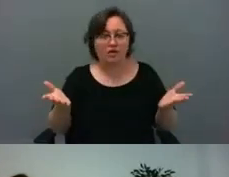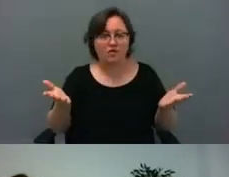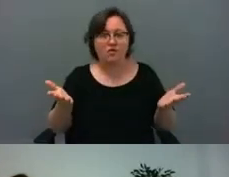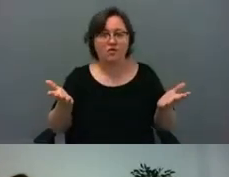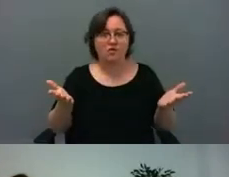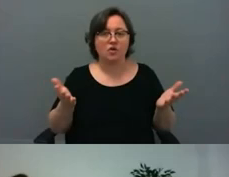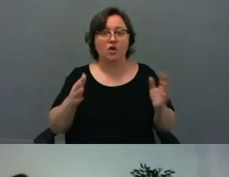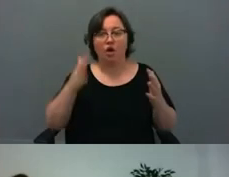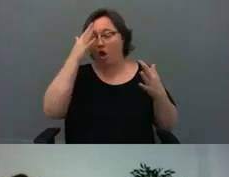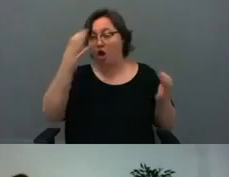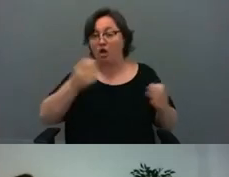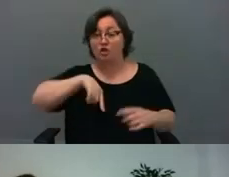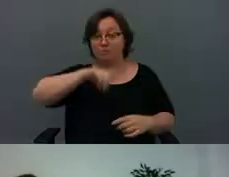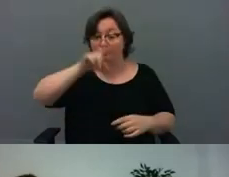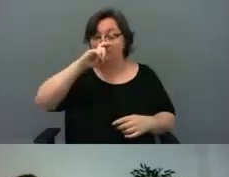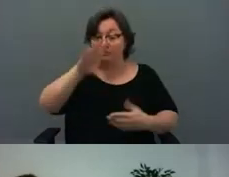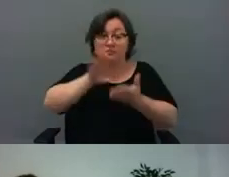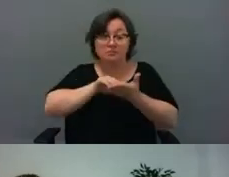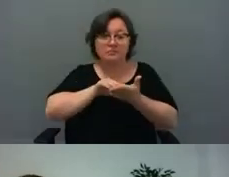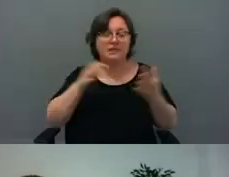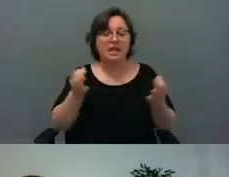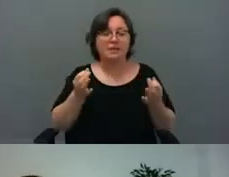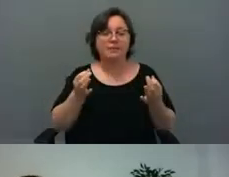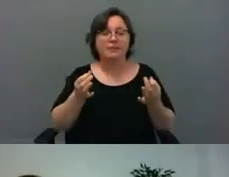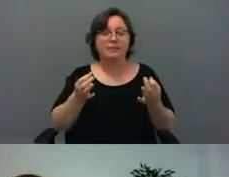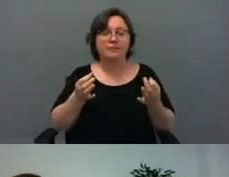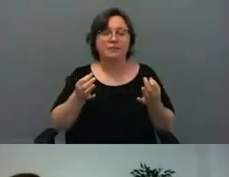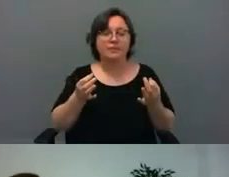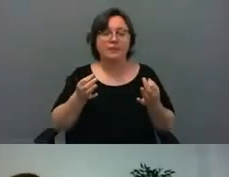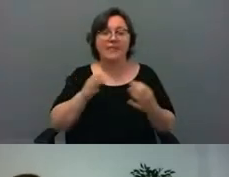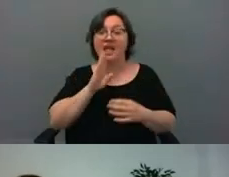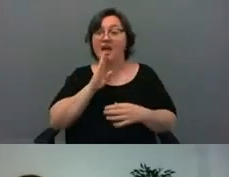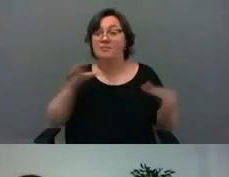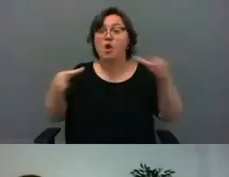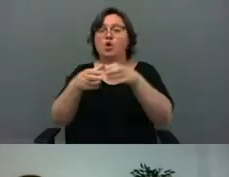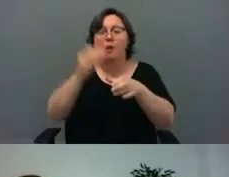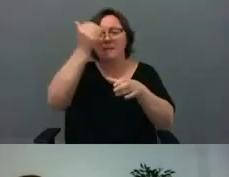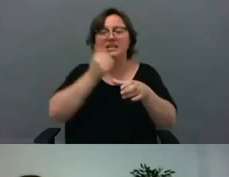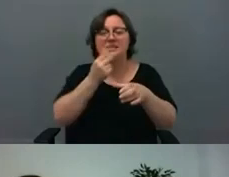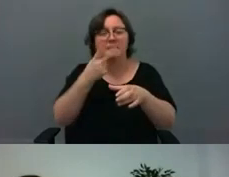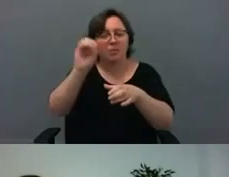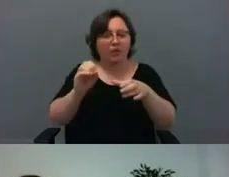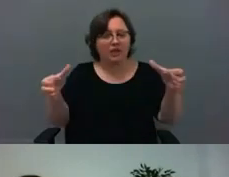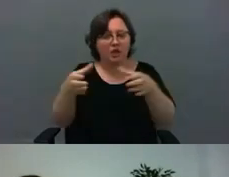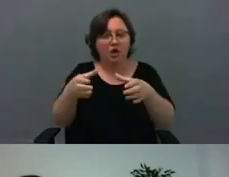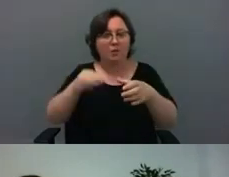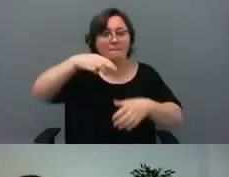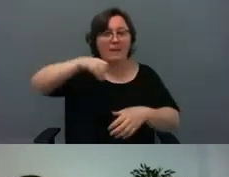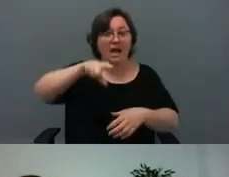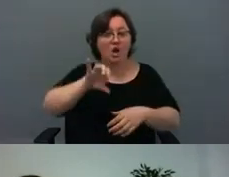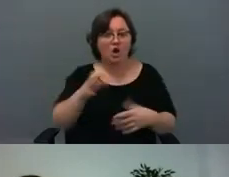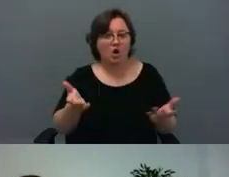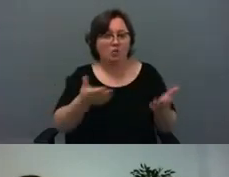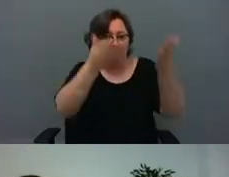Obviamente, tenemos que tener en cuenta a ese 20% de la parálisis cerebral, Manolo, por ejemplo,